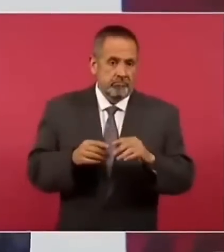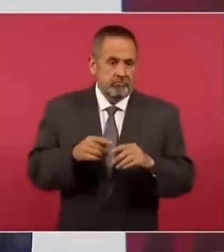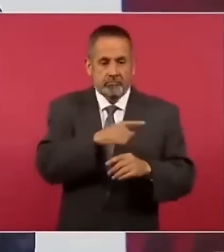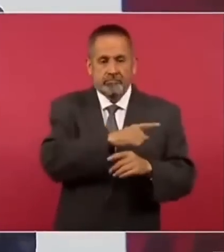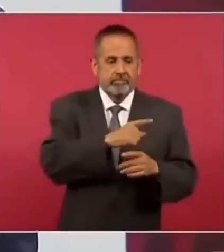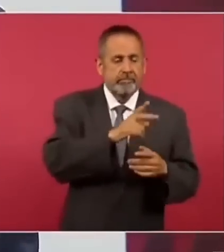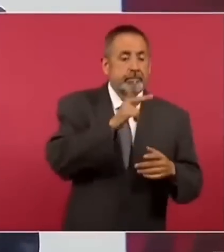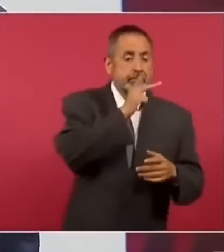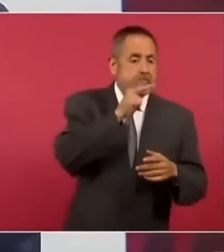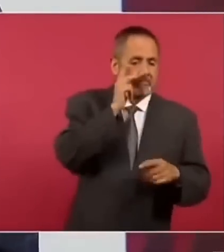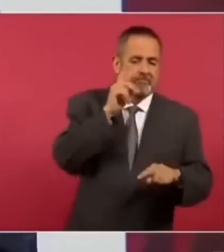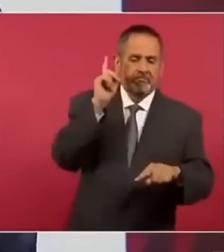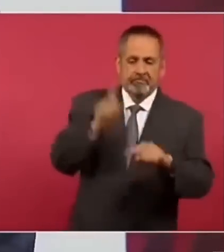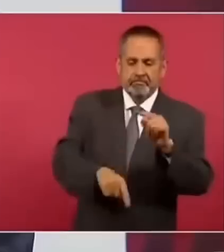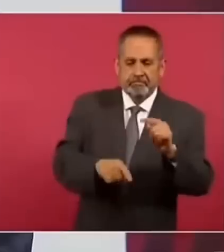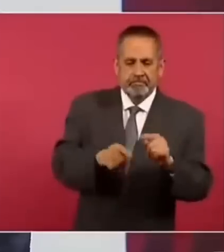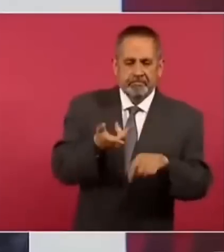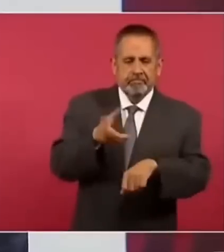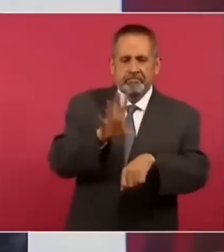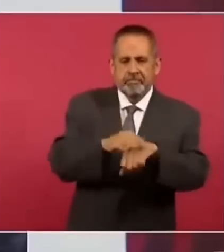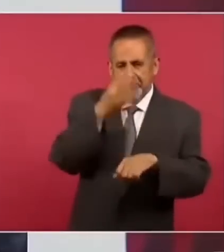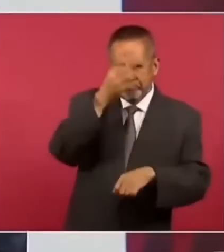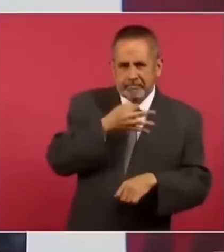por el Papa, como otros,